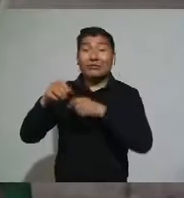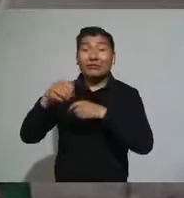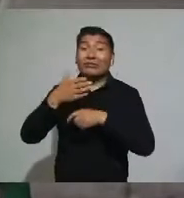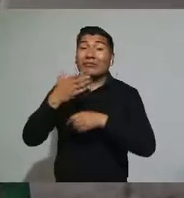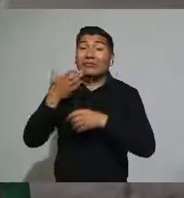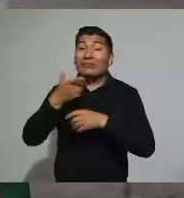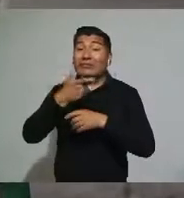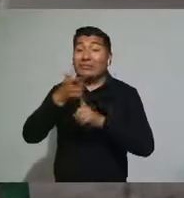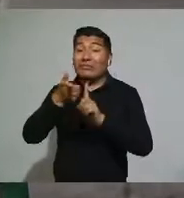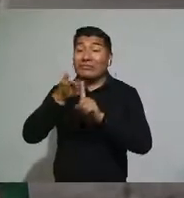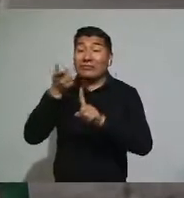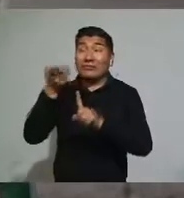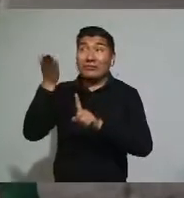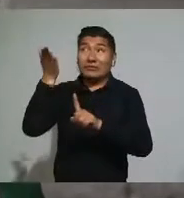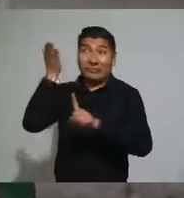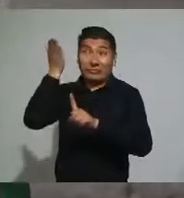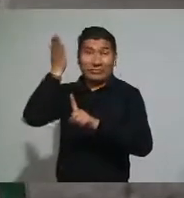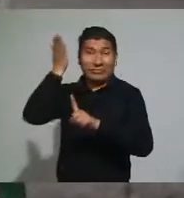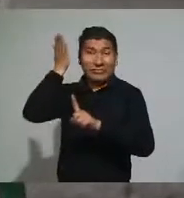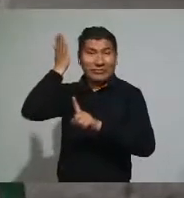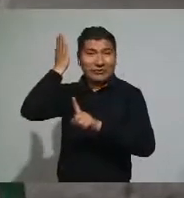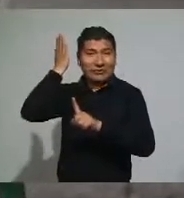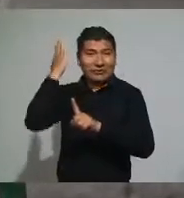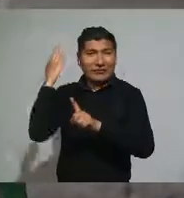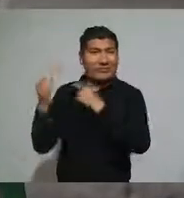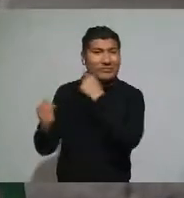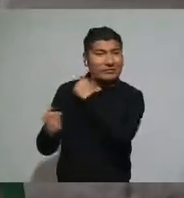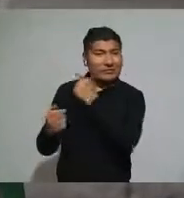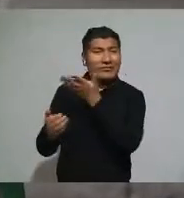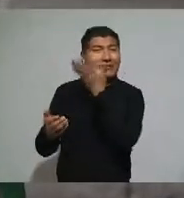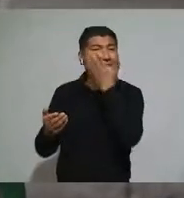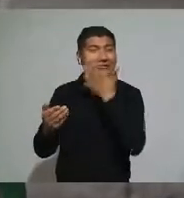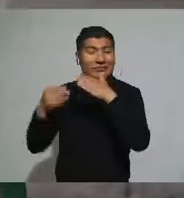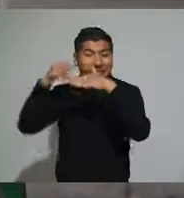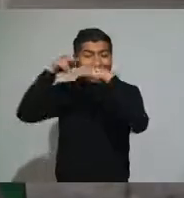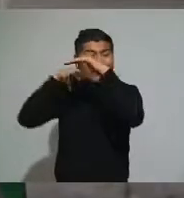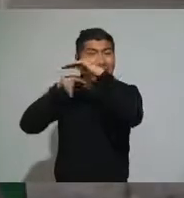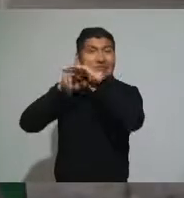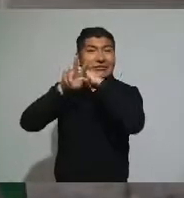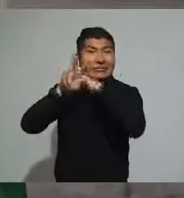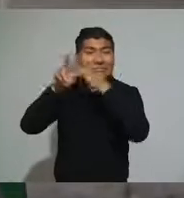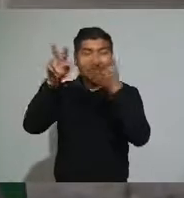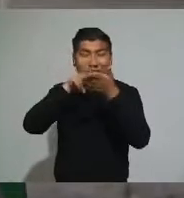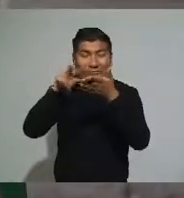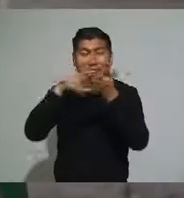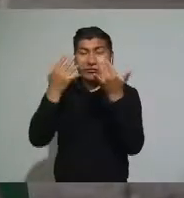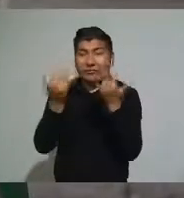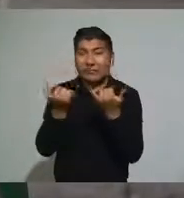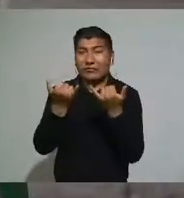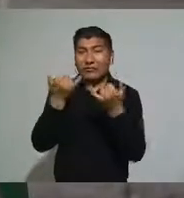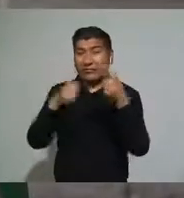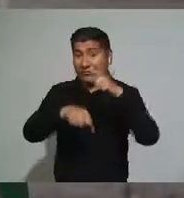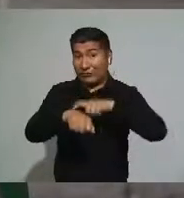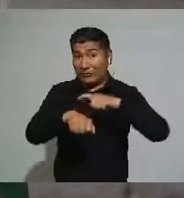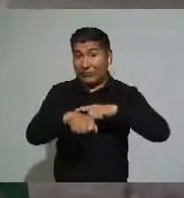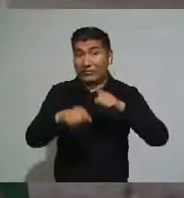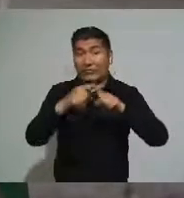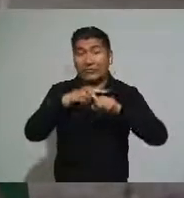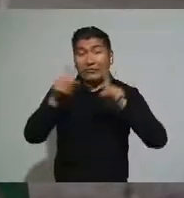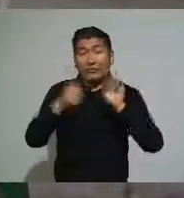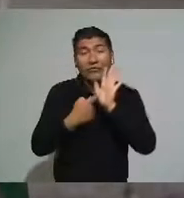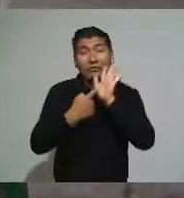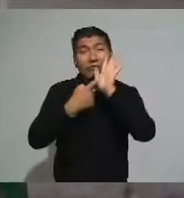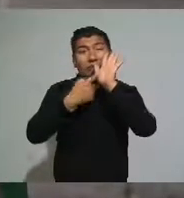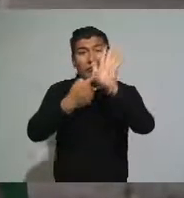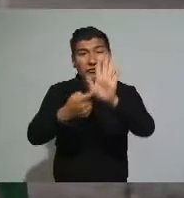que desde el pasado, desde estas antiguas profecías, lee el presente, pero nos proyecta